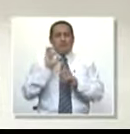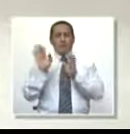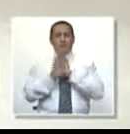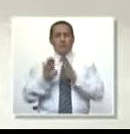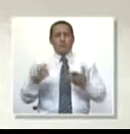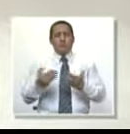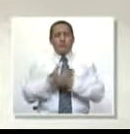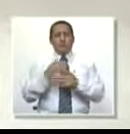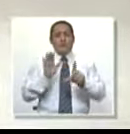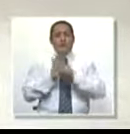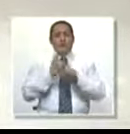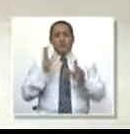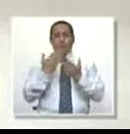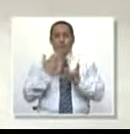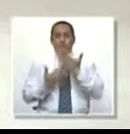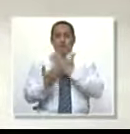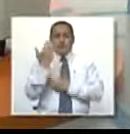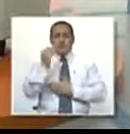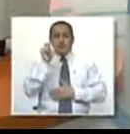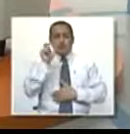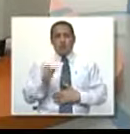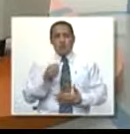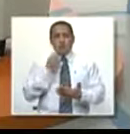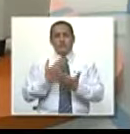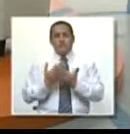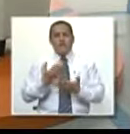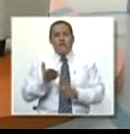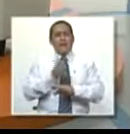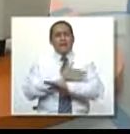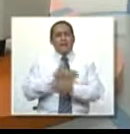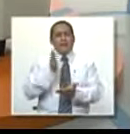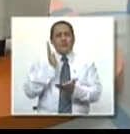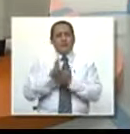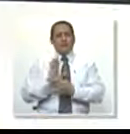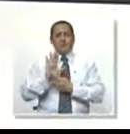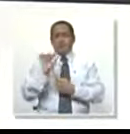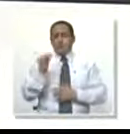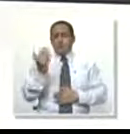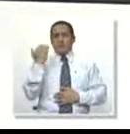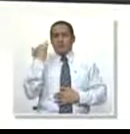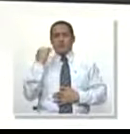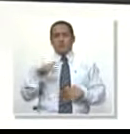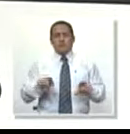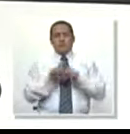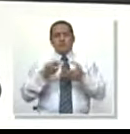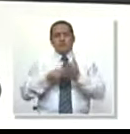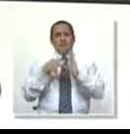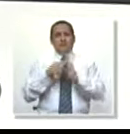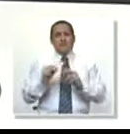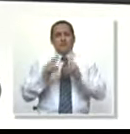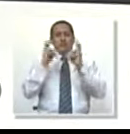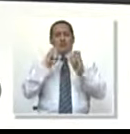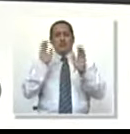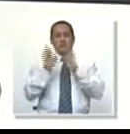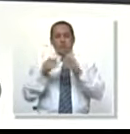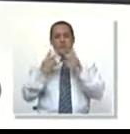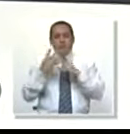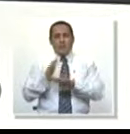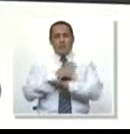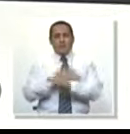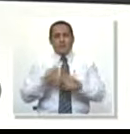una de No sí Felipe Buenos días Buenos días Rocío hay una sentencia que se ha expedido no hace mucho que se refería a un caso que